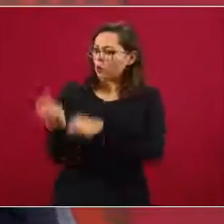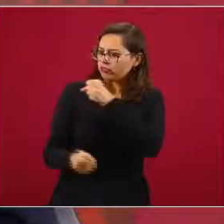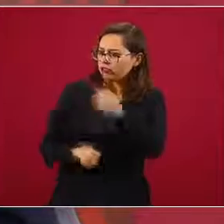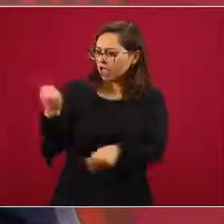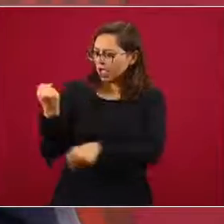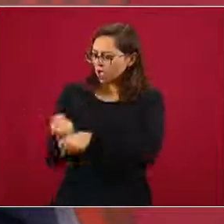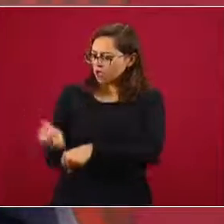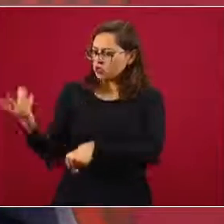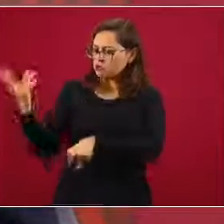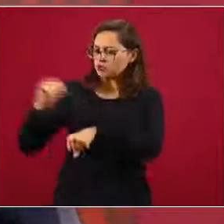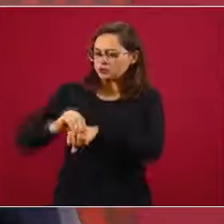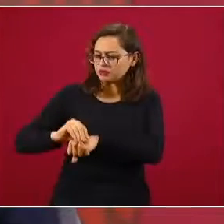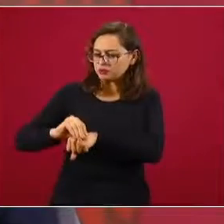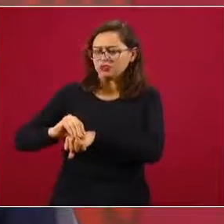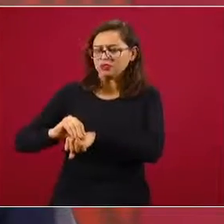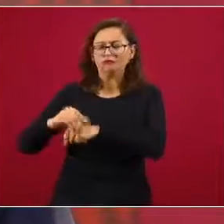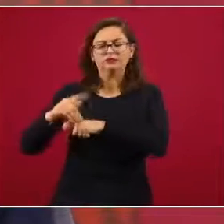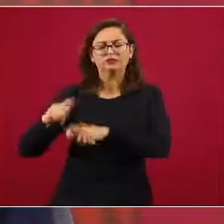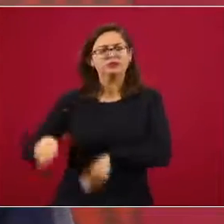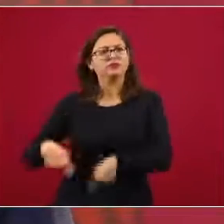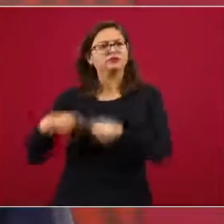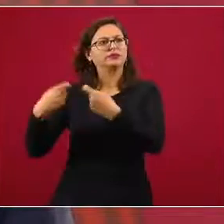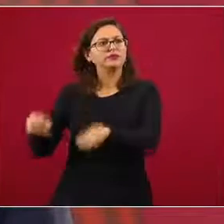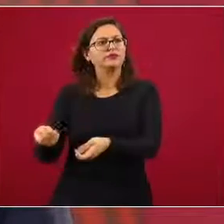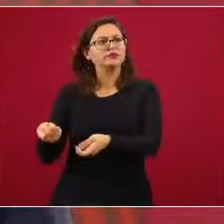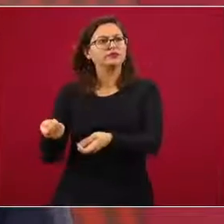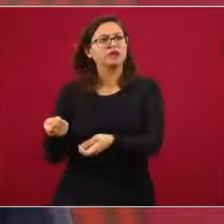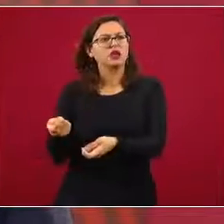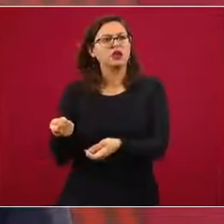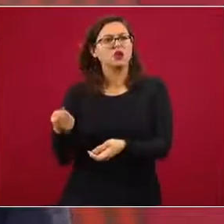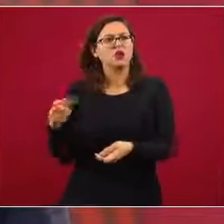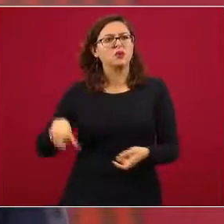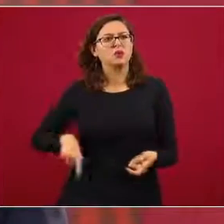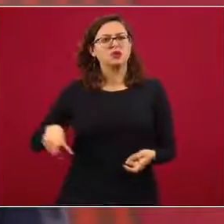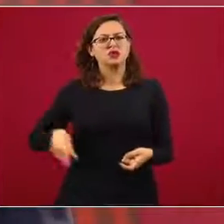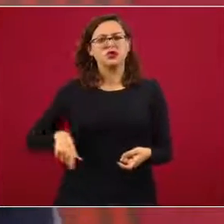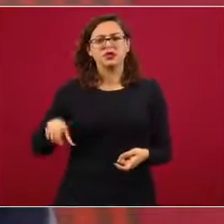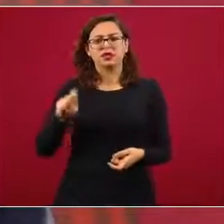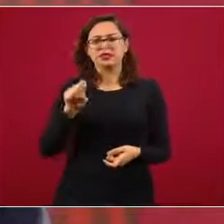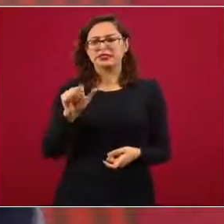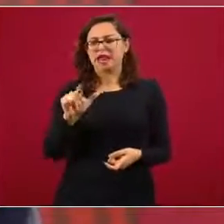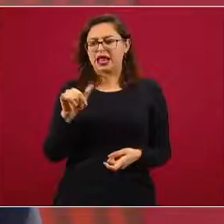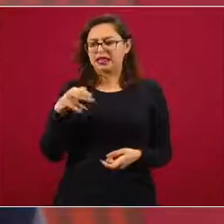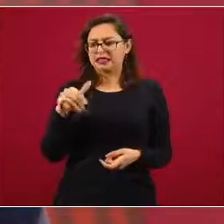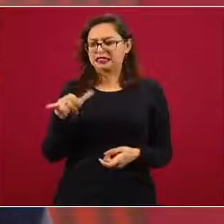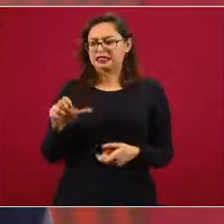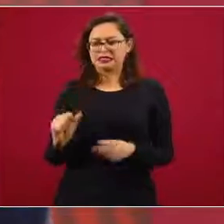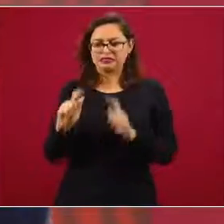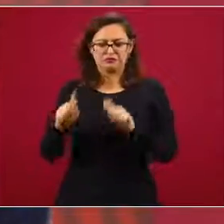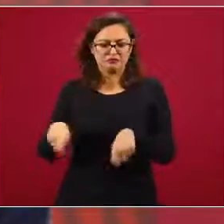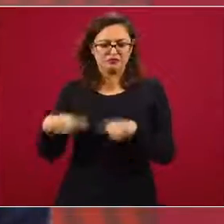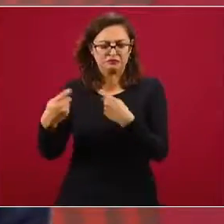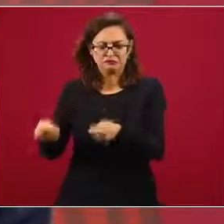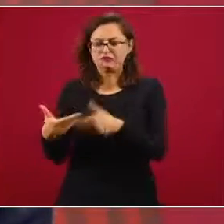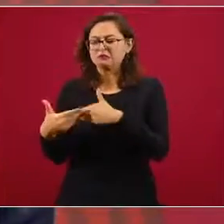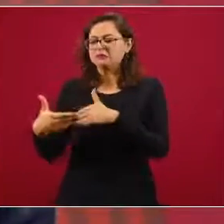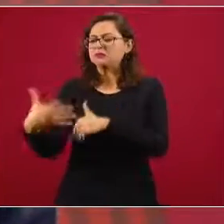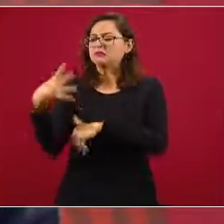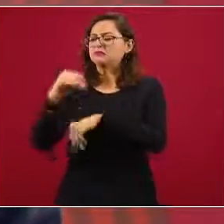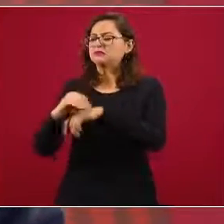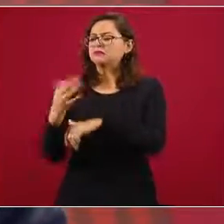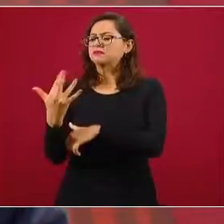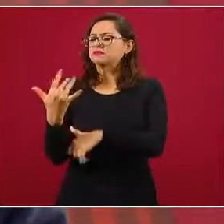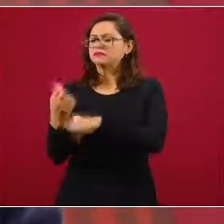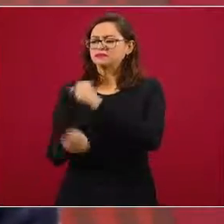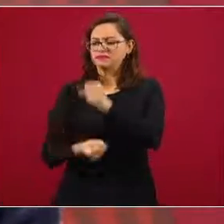fue… Los empezaron a entregar en el gobierno de Salinas, ¿no? Entonces, lo dan por 50 años.